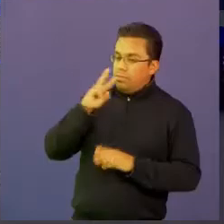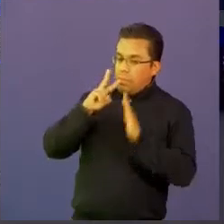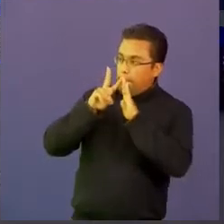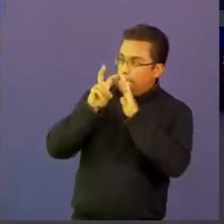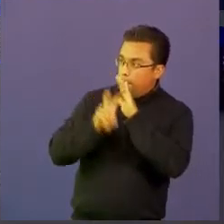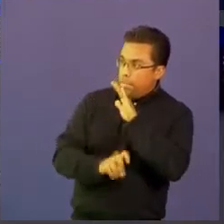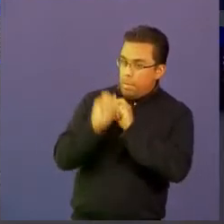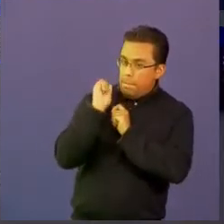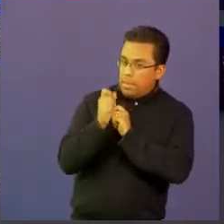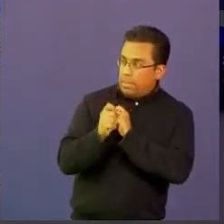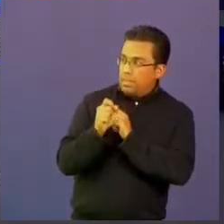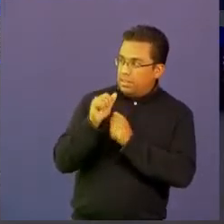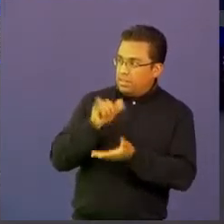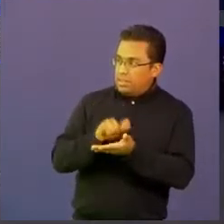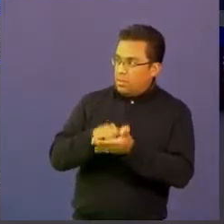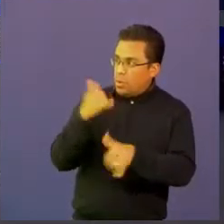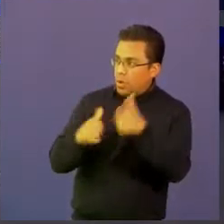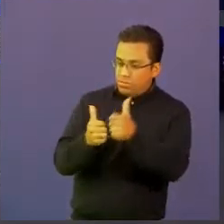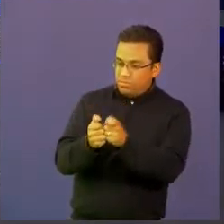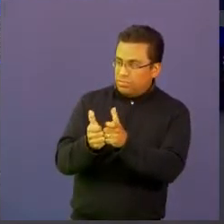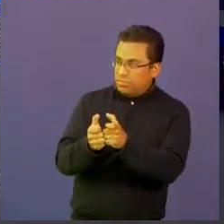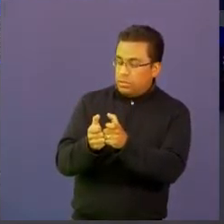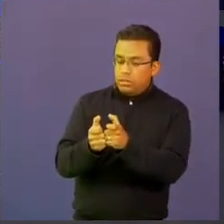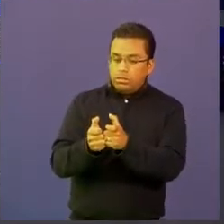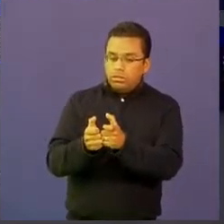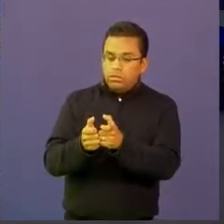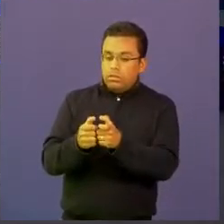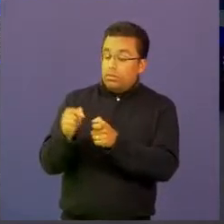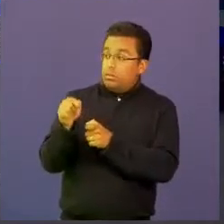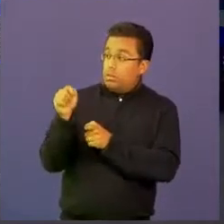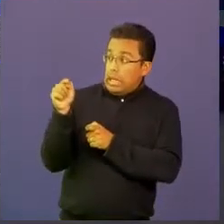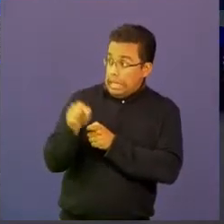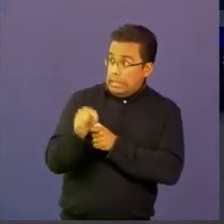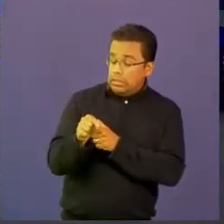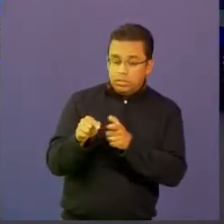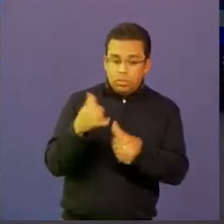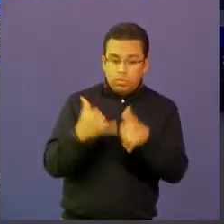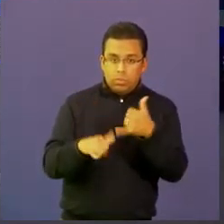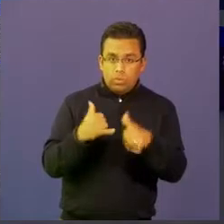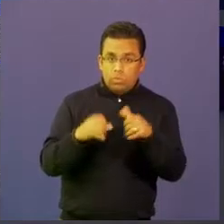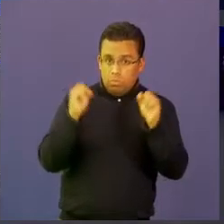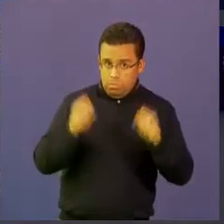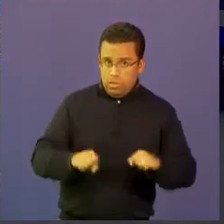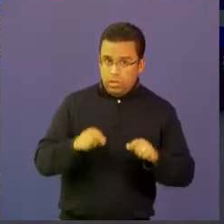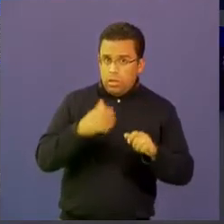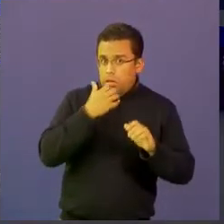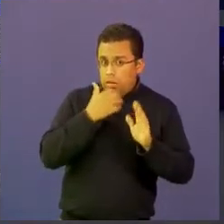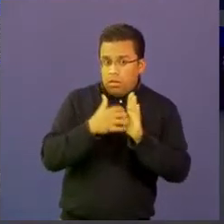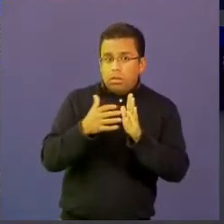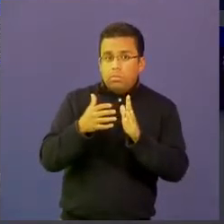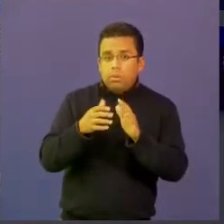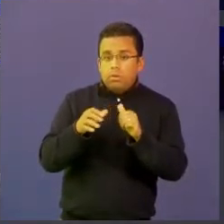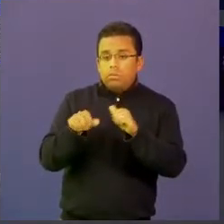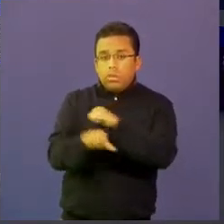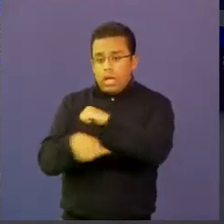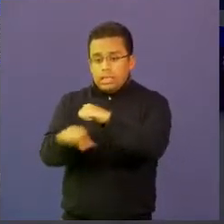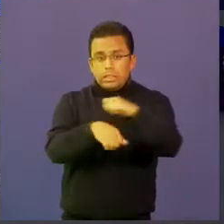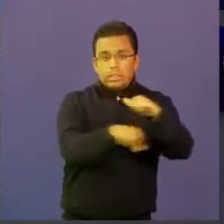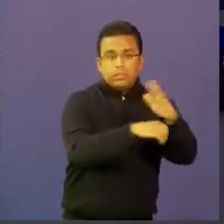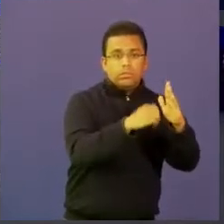desarrollarse o Juan en cual se pueda pensar aplicarse a distintas asignaturas